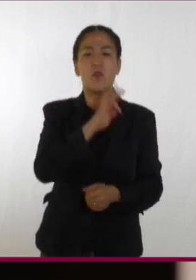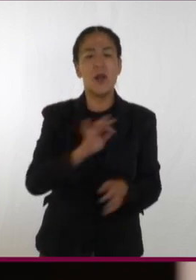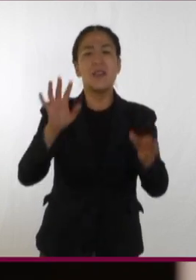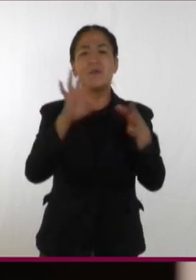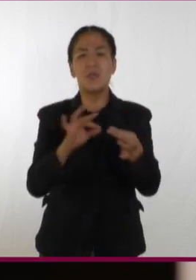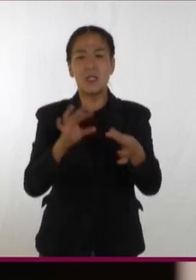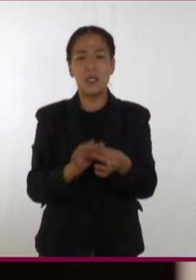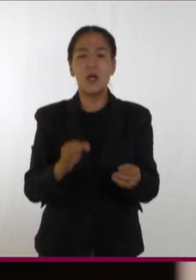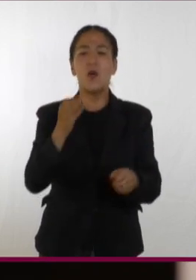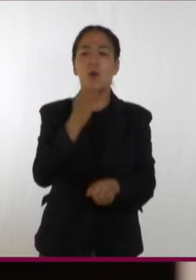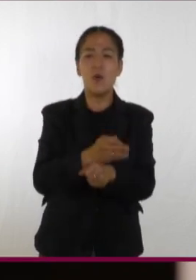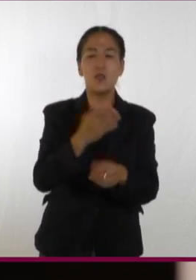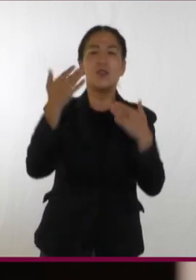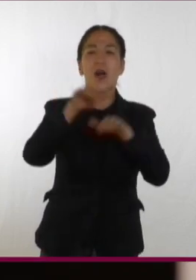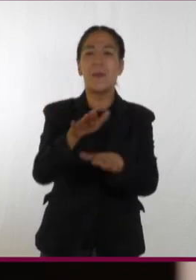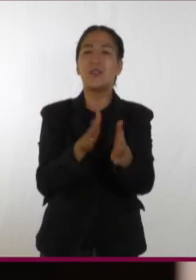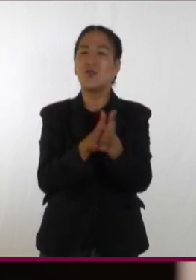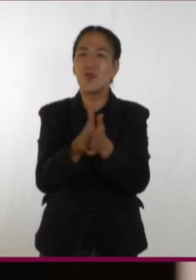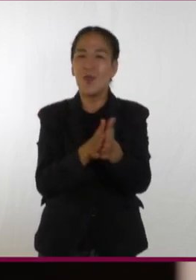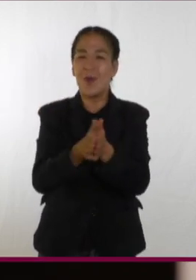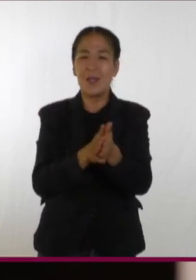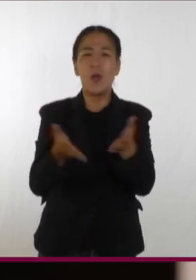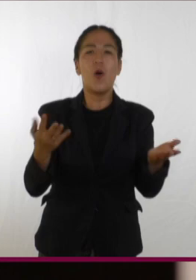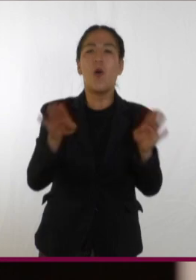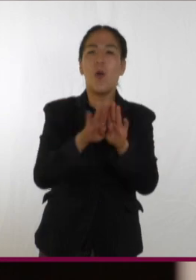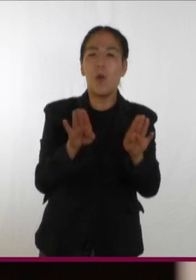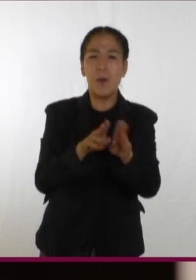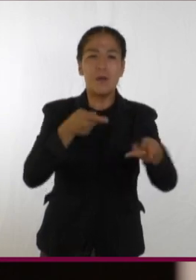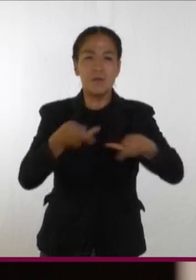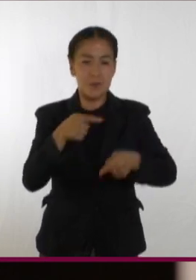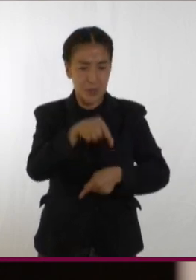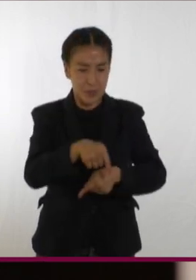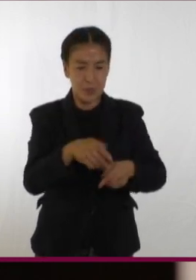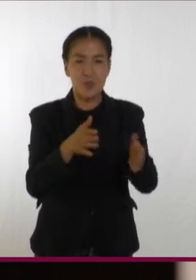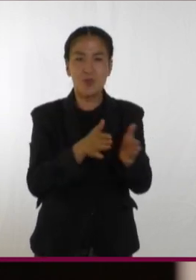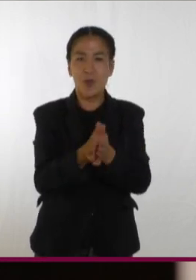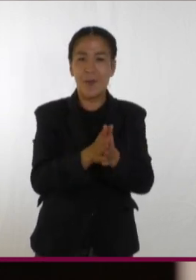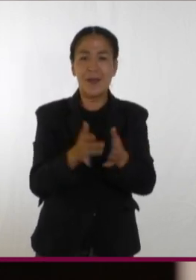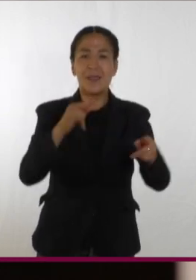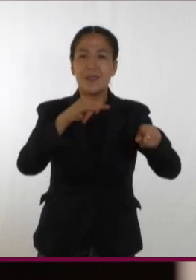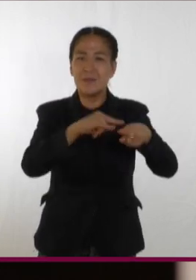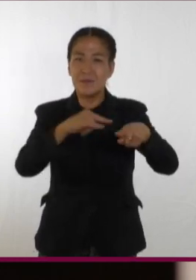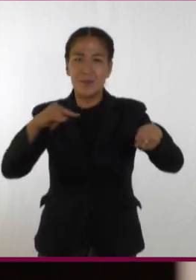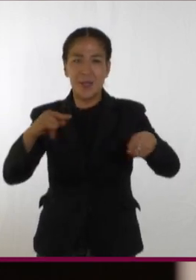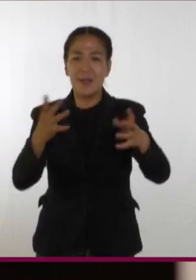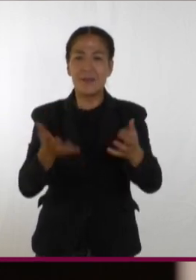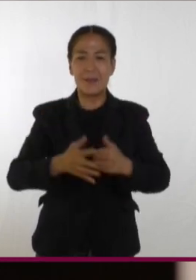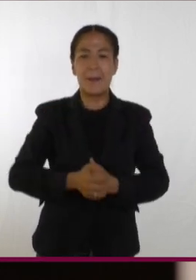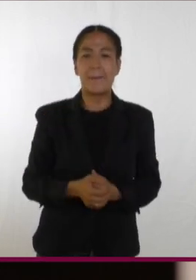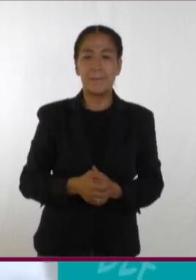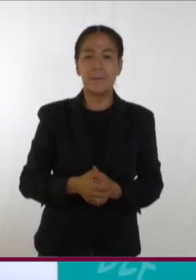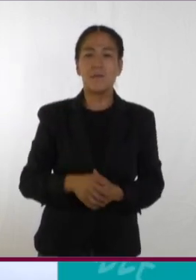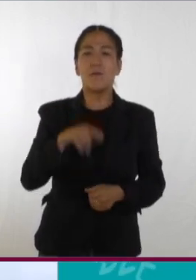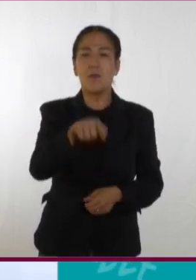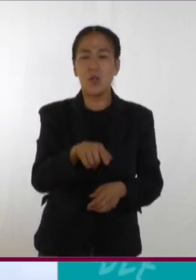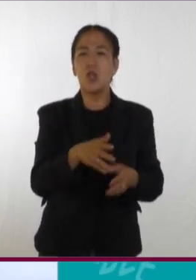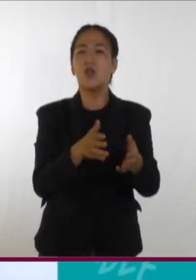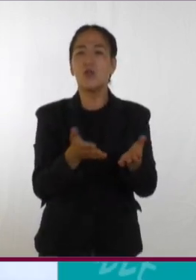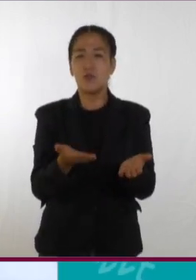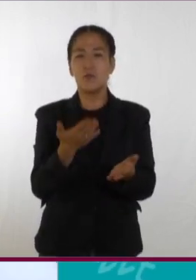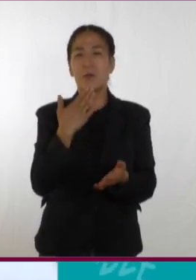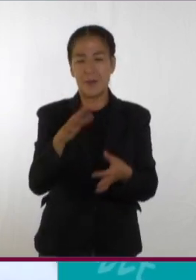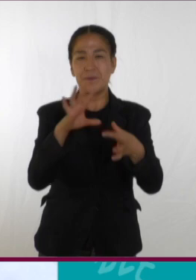para nosotros tenerlo aquí. ¿Nos podría hablar hoy acerca del chocolate? ¿Cómo es que se hace una barra de chocolate? Muy